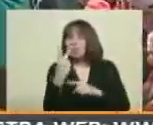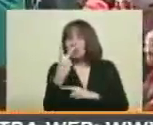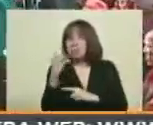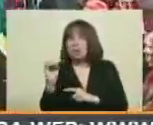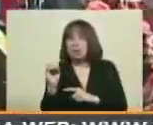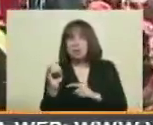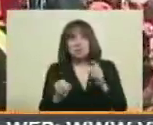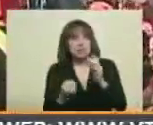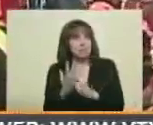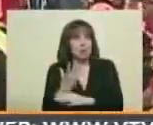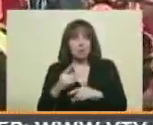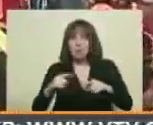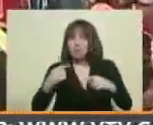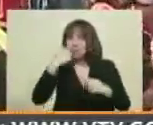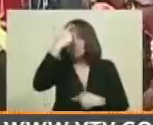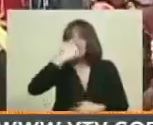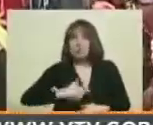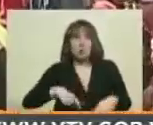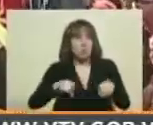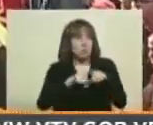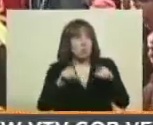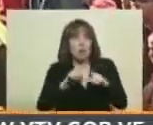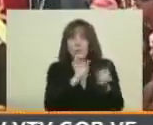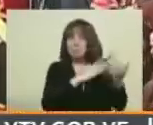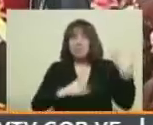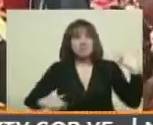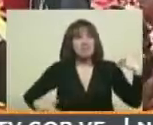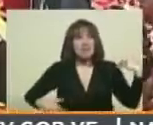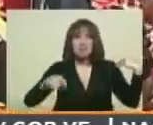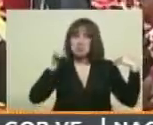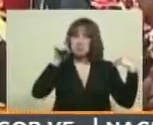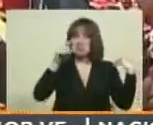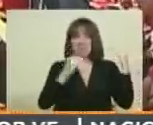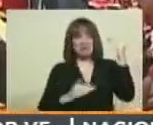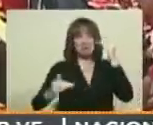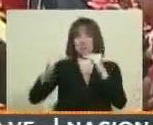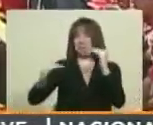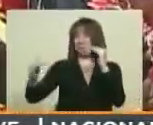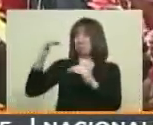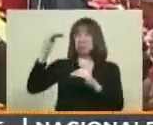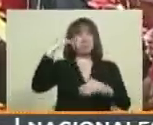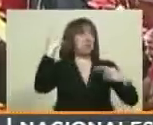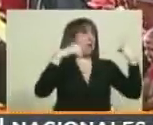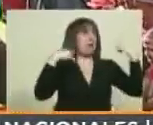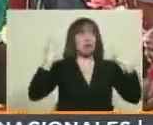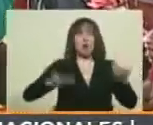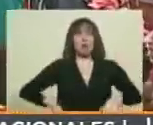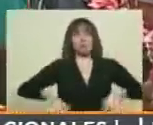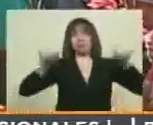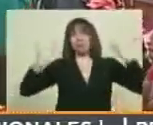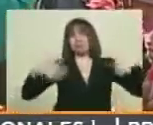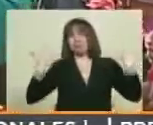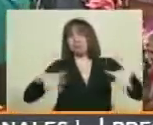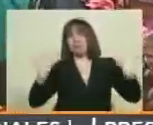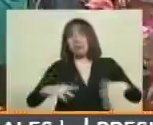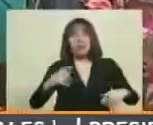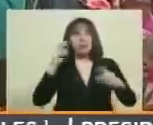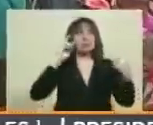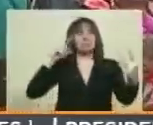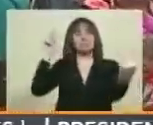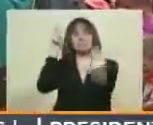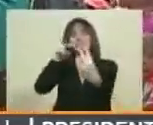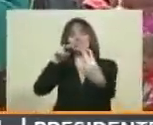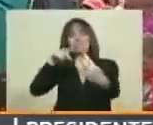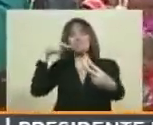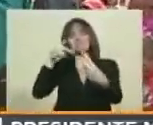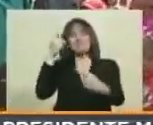igual si ustedes siguen aumentando los precios a lo loco al pueblo se van a ver la cara conmigo y